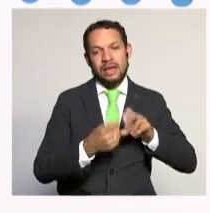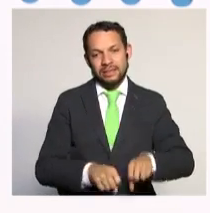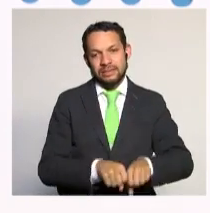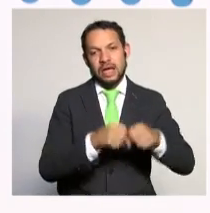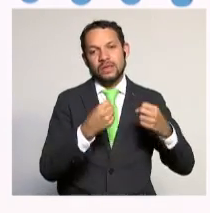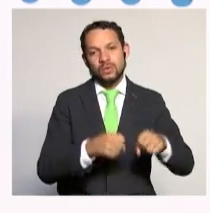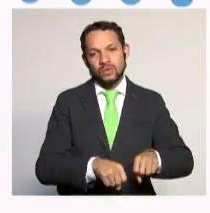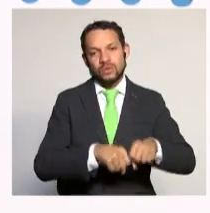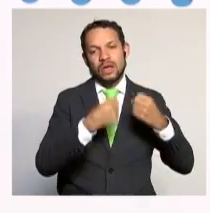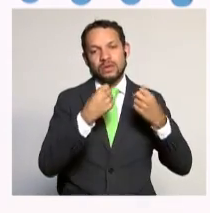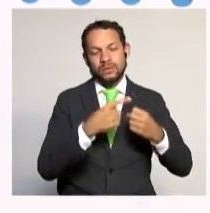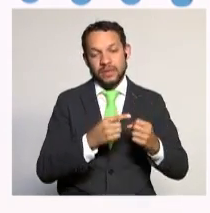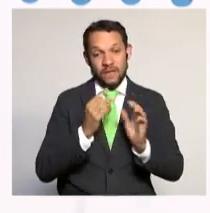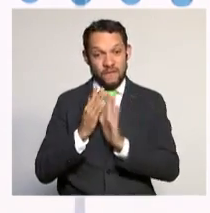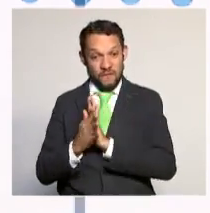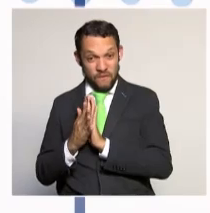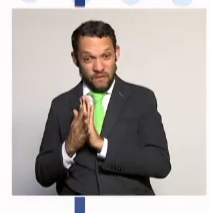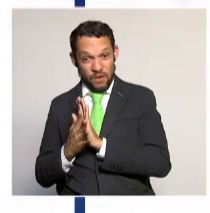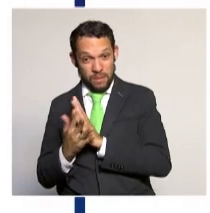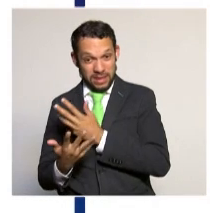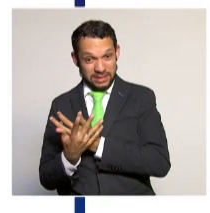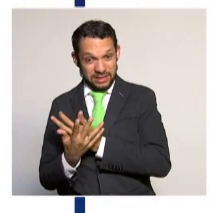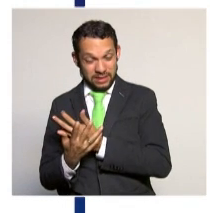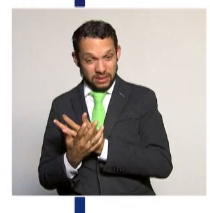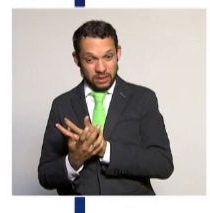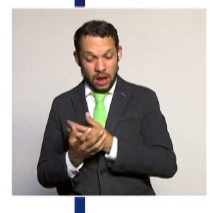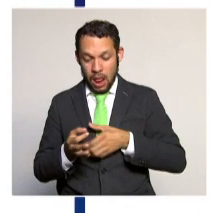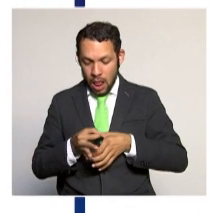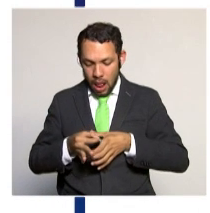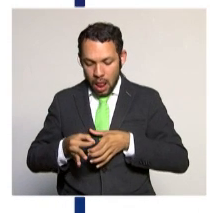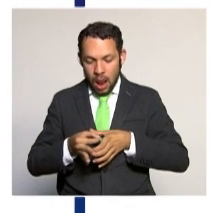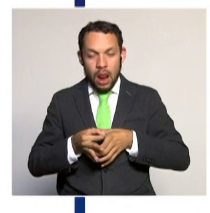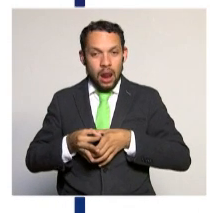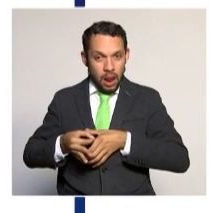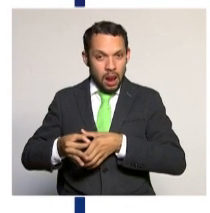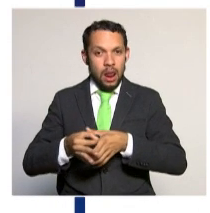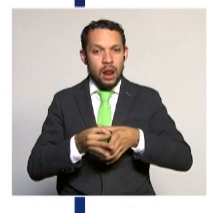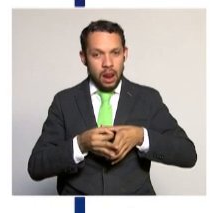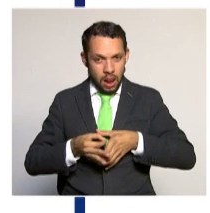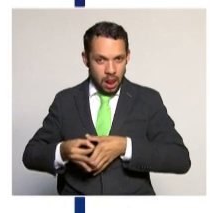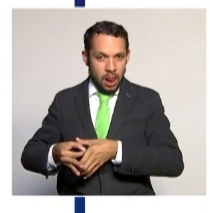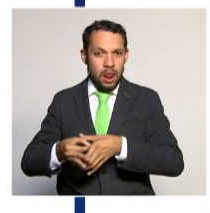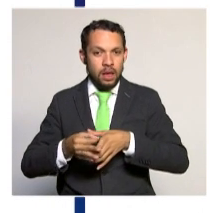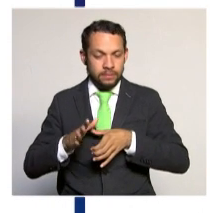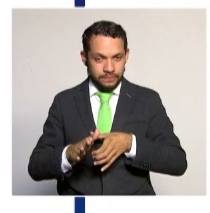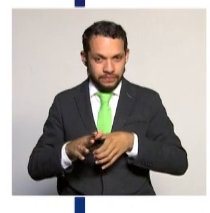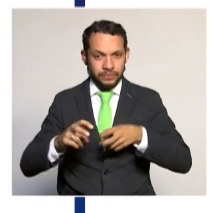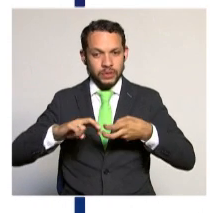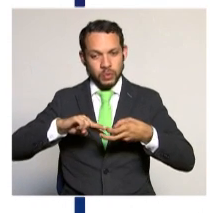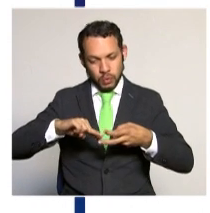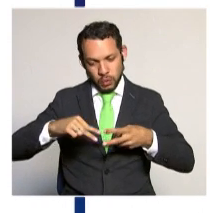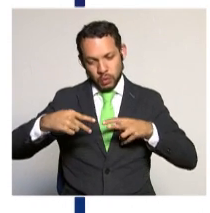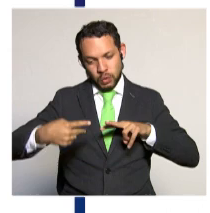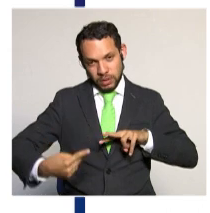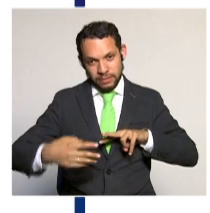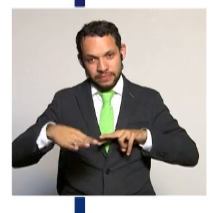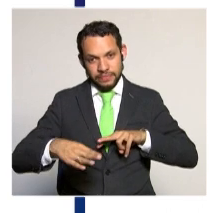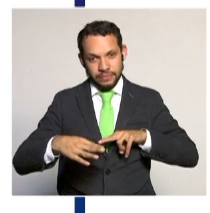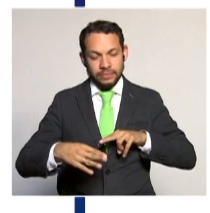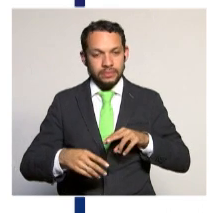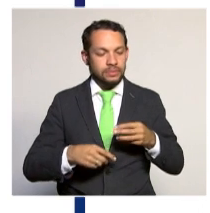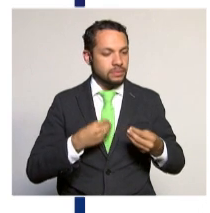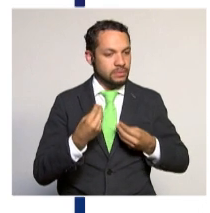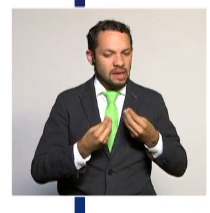de información biológica que contienen todas nuestras células y entre ellas las neuronas y las células de glía. Entonces hay